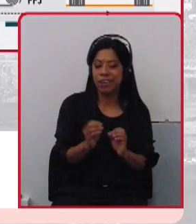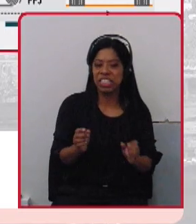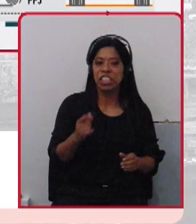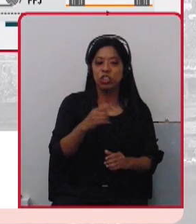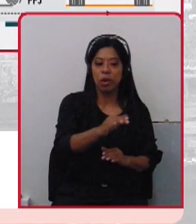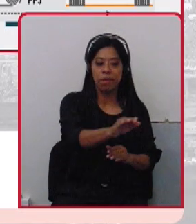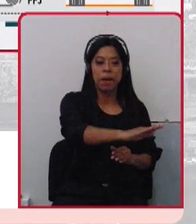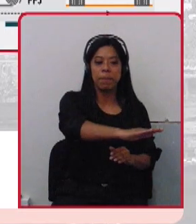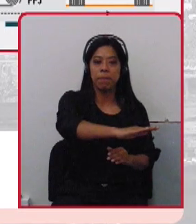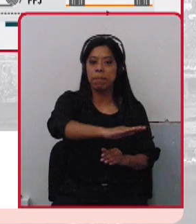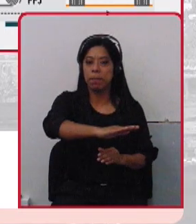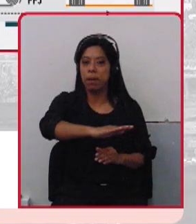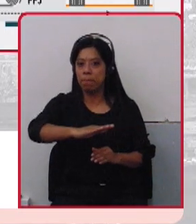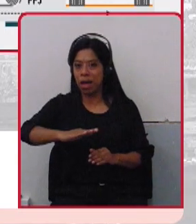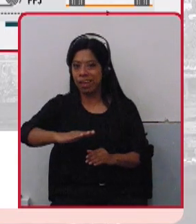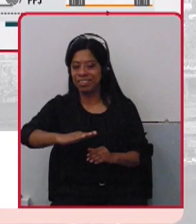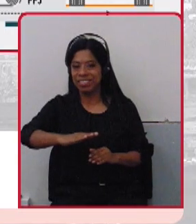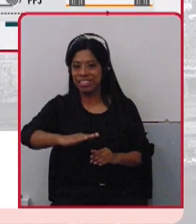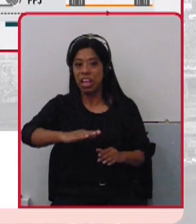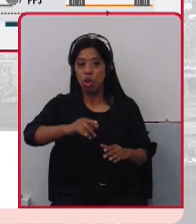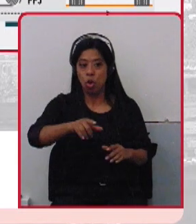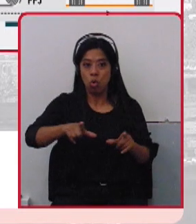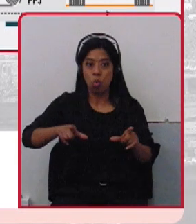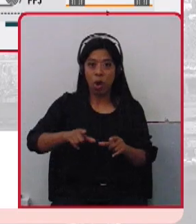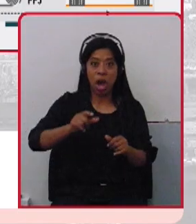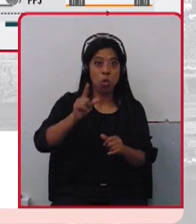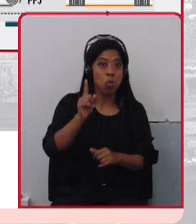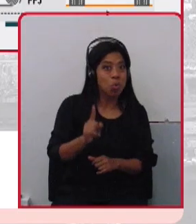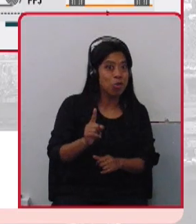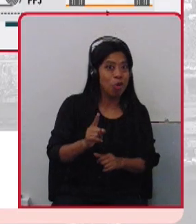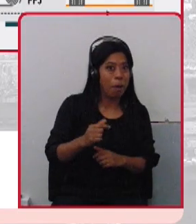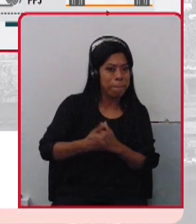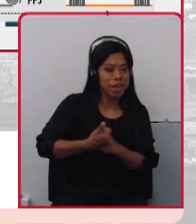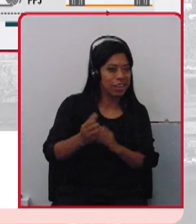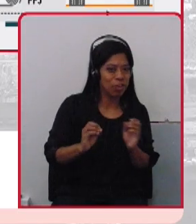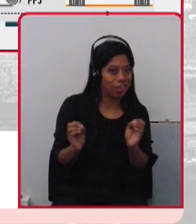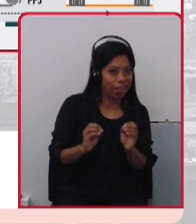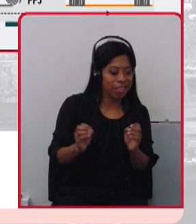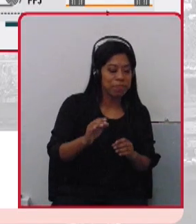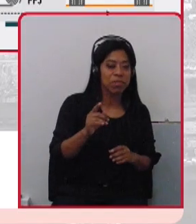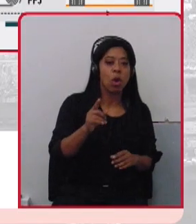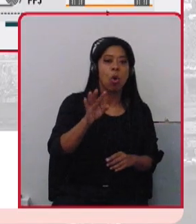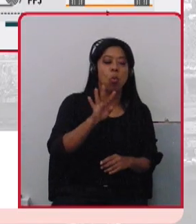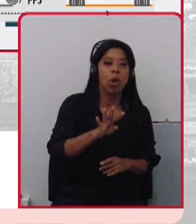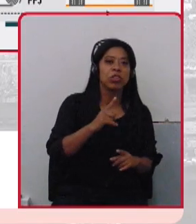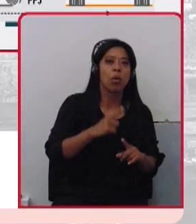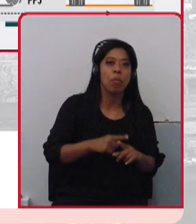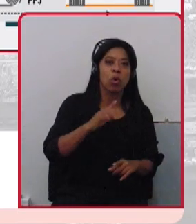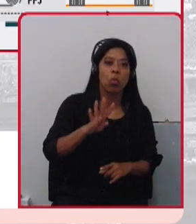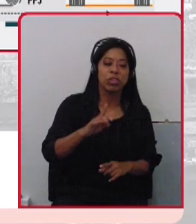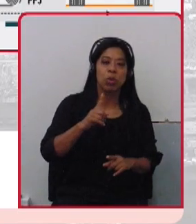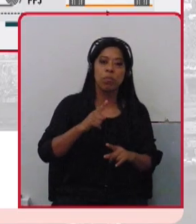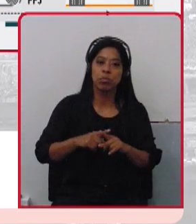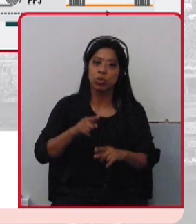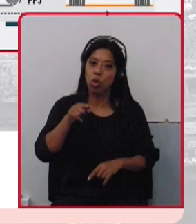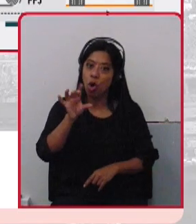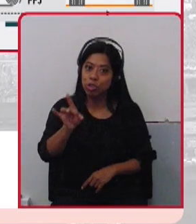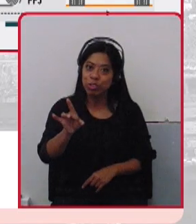yo estoy retrocediendo, estoy entrando en el sector 1, donde no hay mucho riesgo. Me dice, 4 por 4.8,